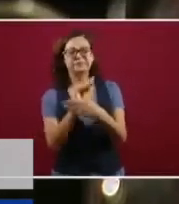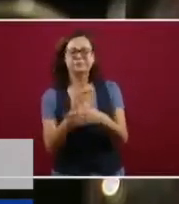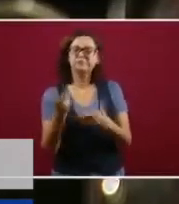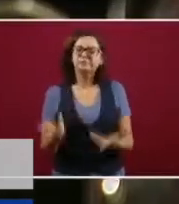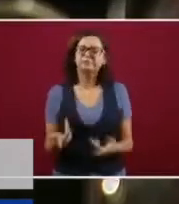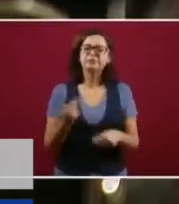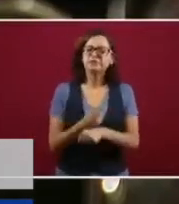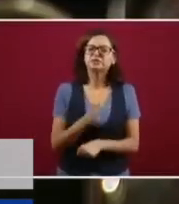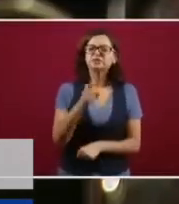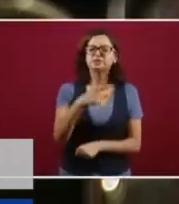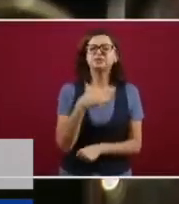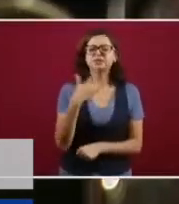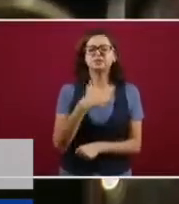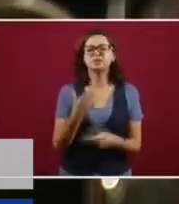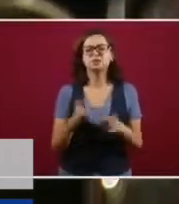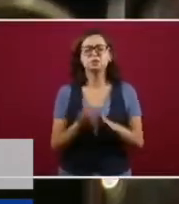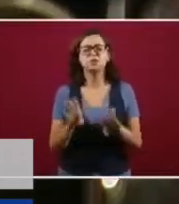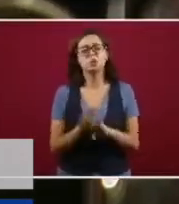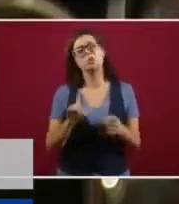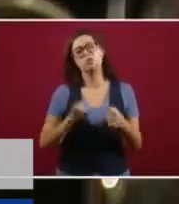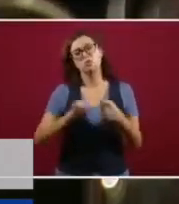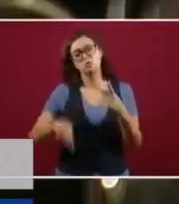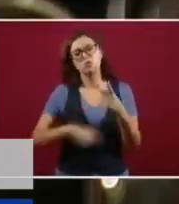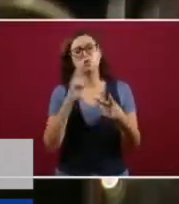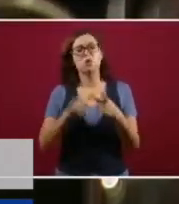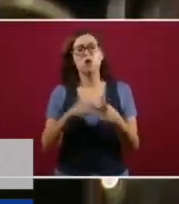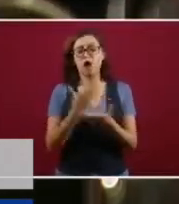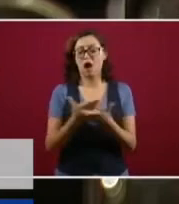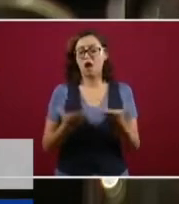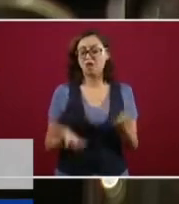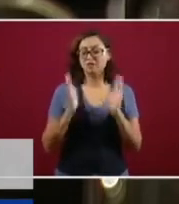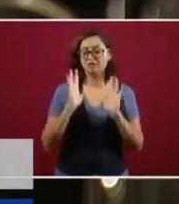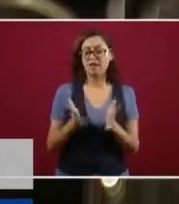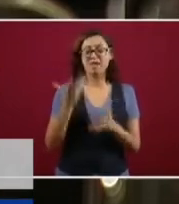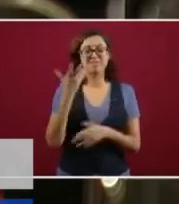soberanía de México, y rechaza que se actúe con arbitrariedad.